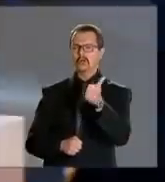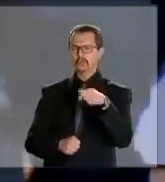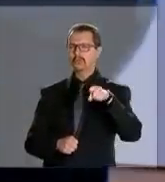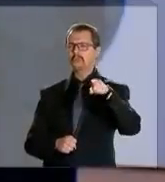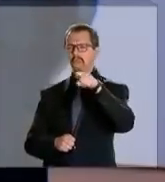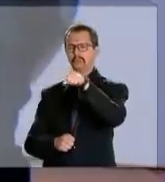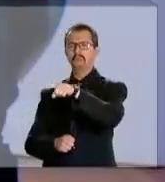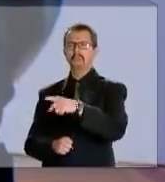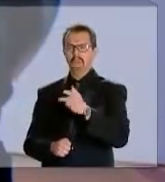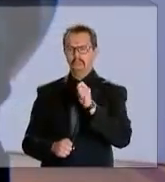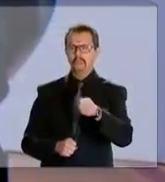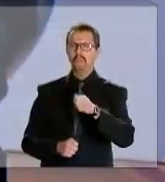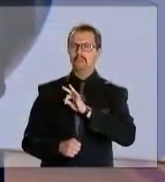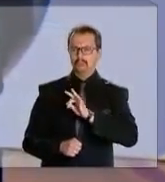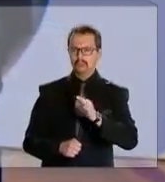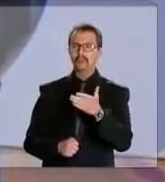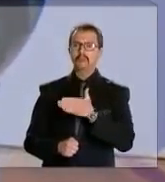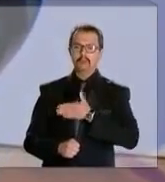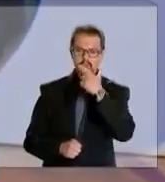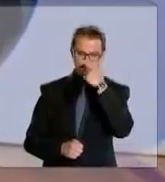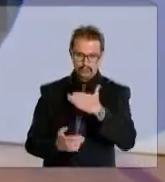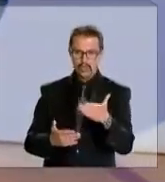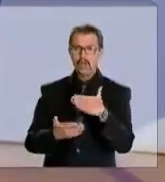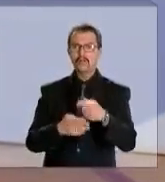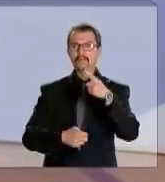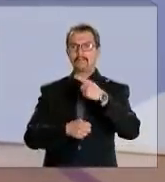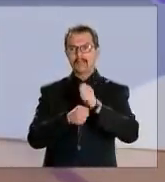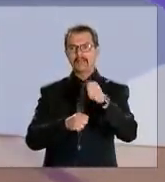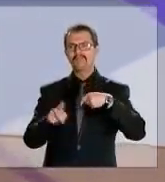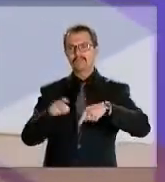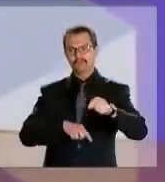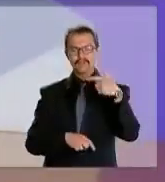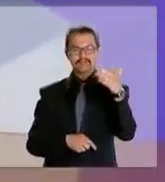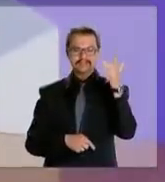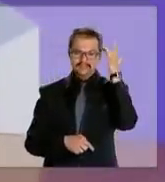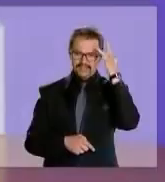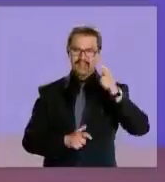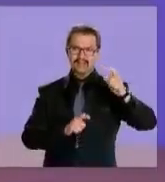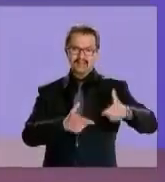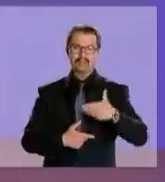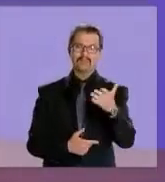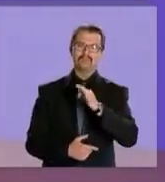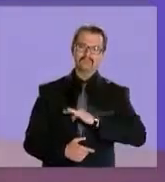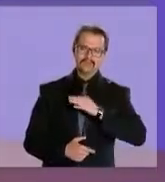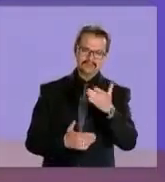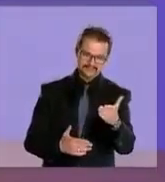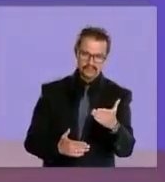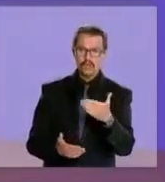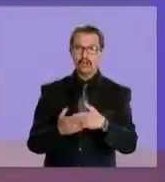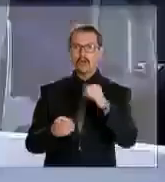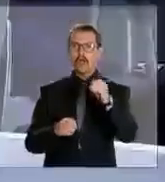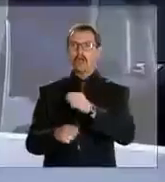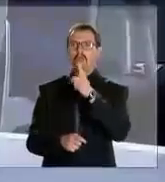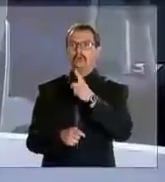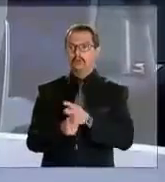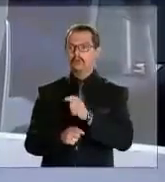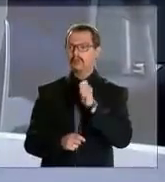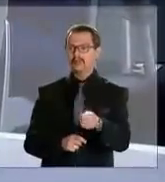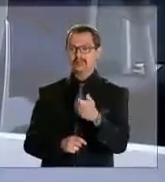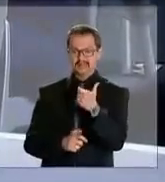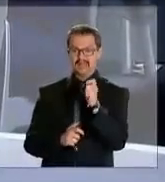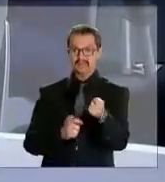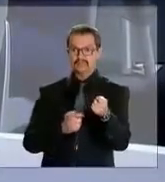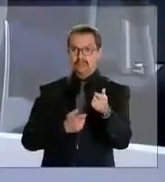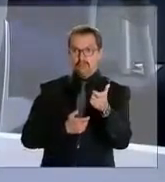oportunidades en muchas partes del mundo y las vamos a aprovechar pero antes de hablar de comercio y de inversión tenemos que hablar del respeto